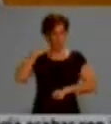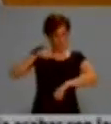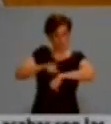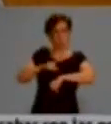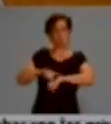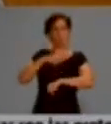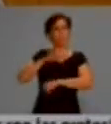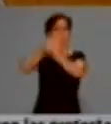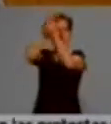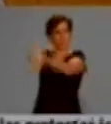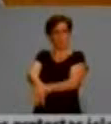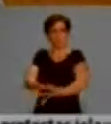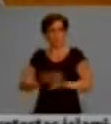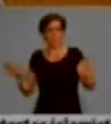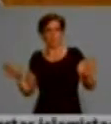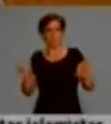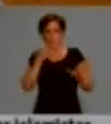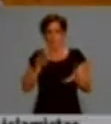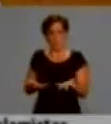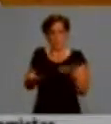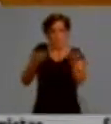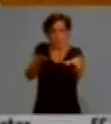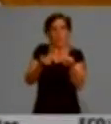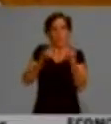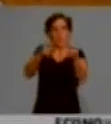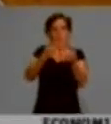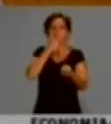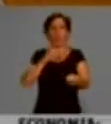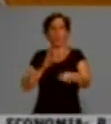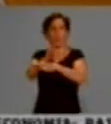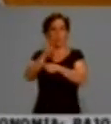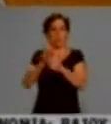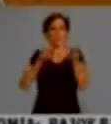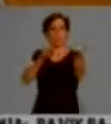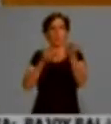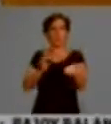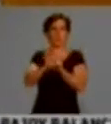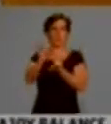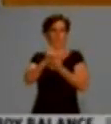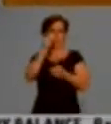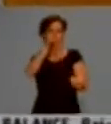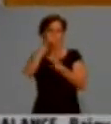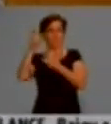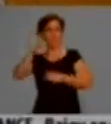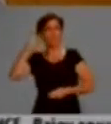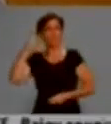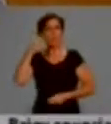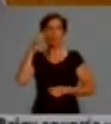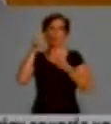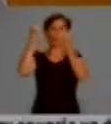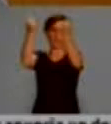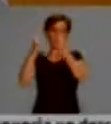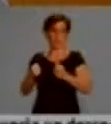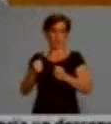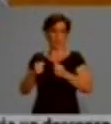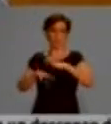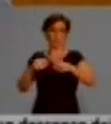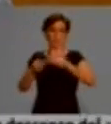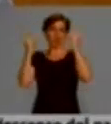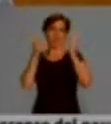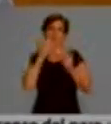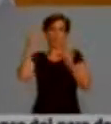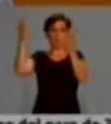pisotear cuando se trata de ponerla al servicio de los mercados financieros o de instituciones no democráticas como la